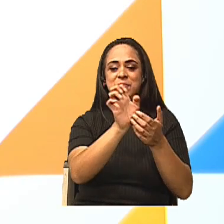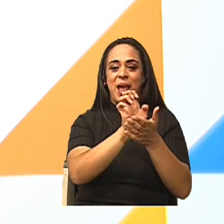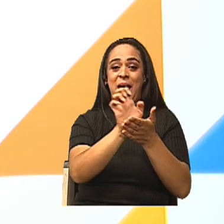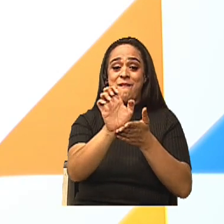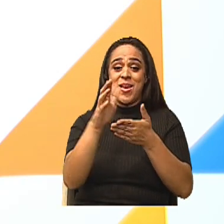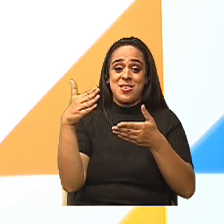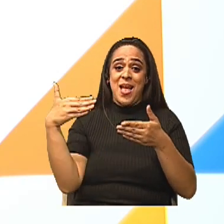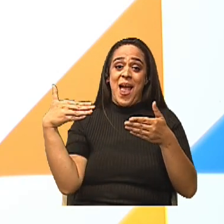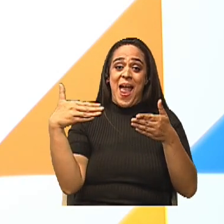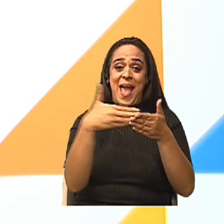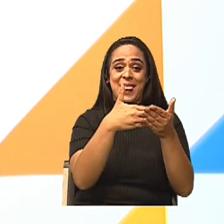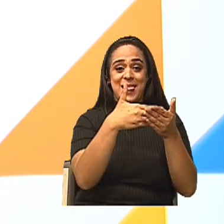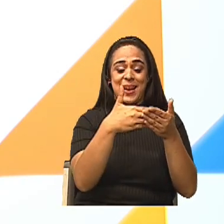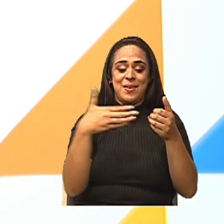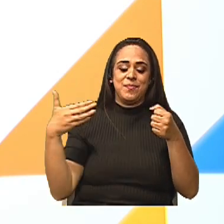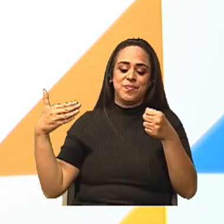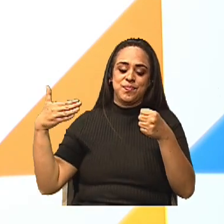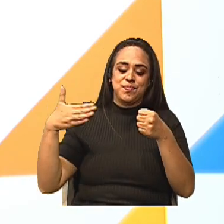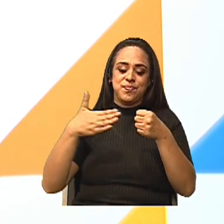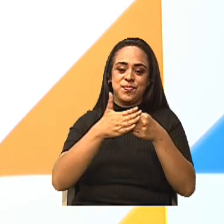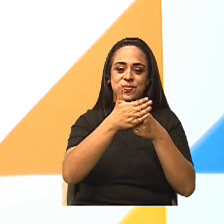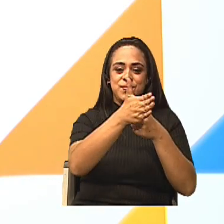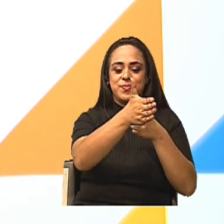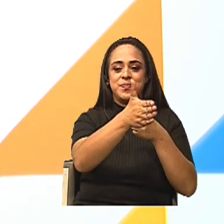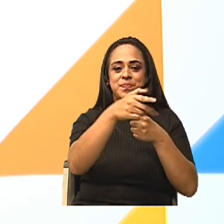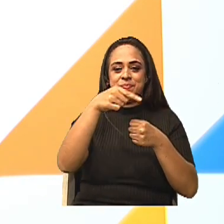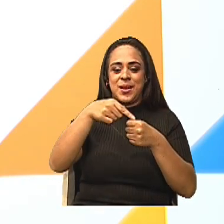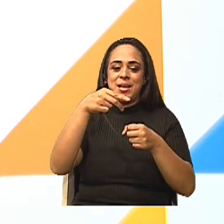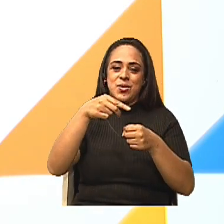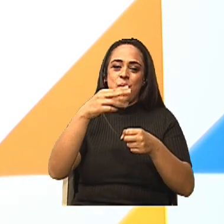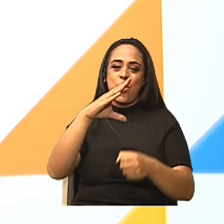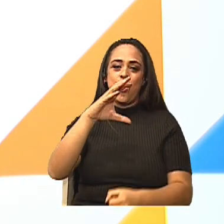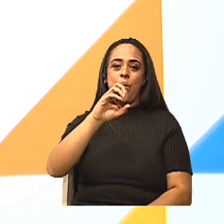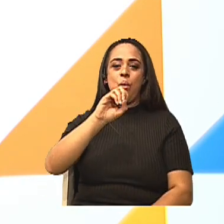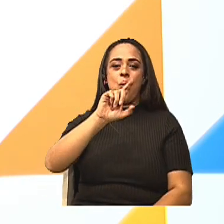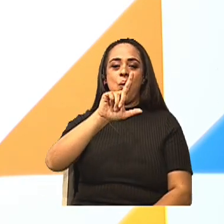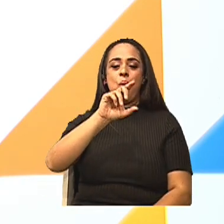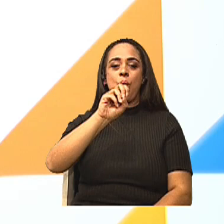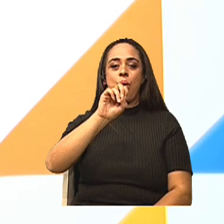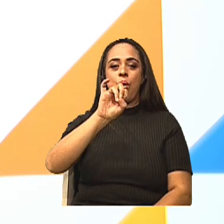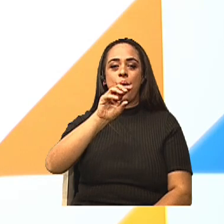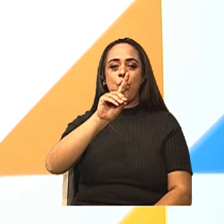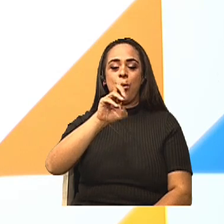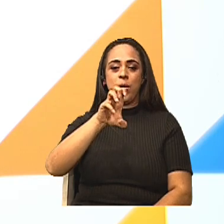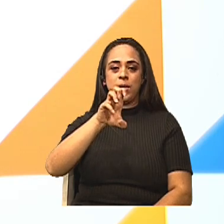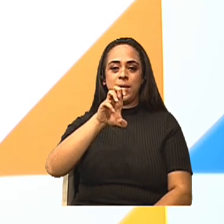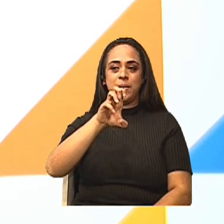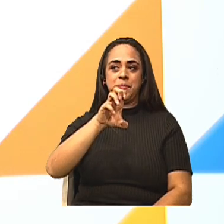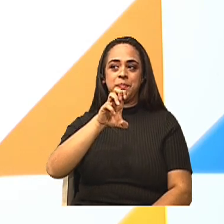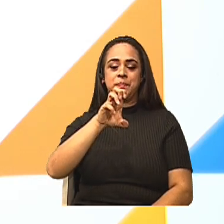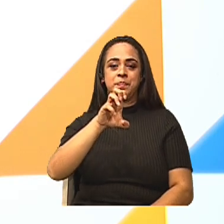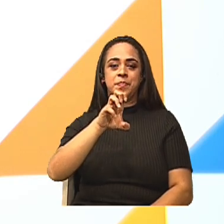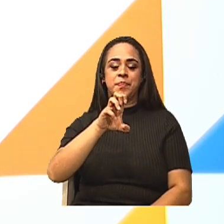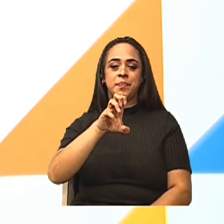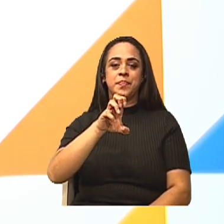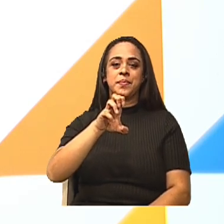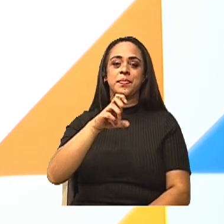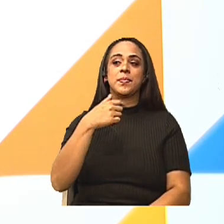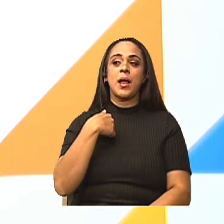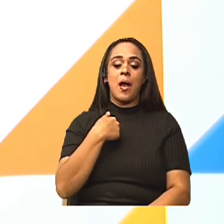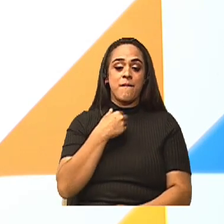esa característica es propia de los coloides. Muy bien. Vamos a hacer lo siguiente. Yo tenía varios recipientes con